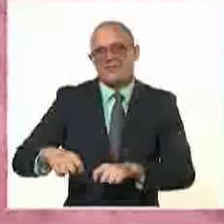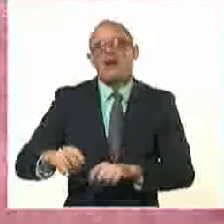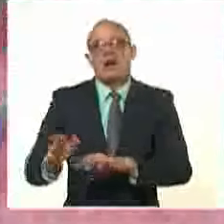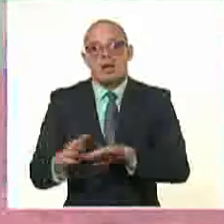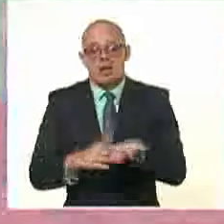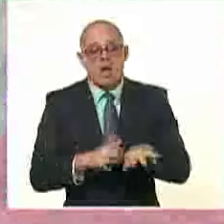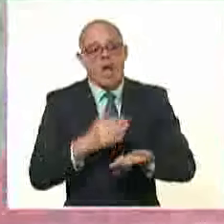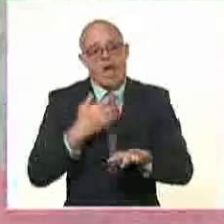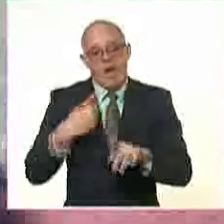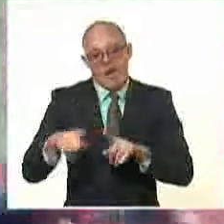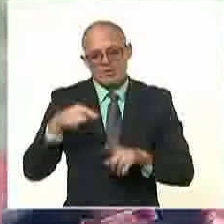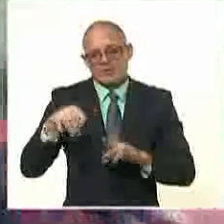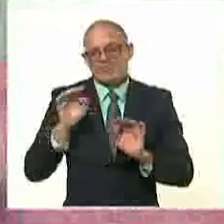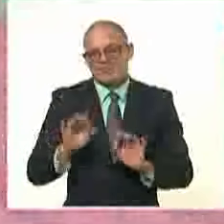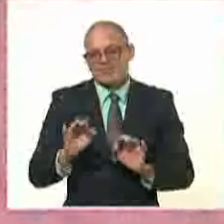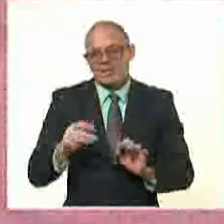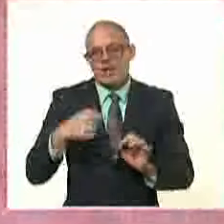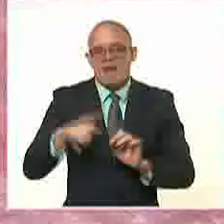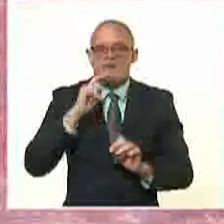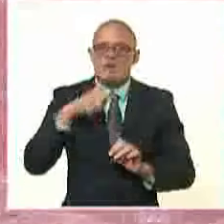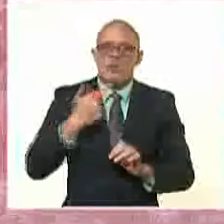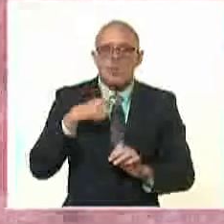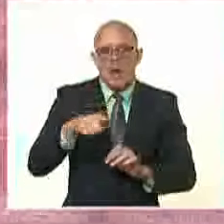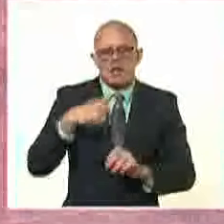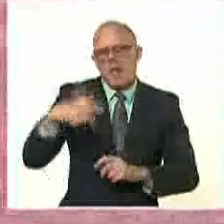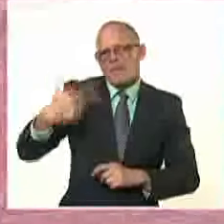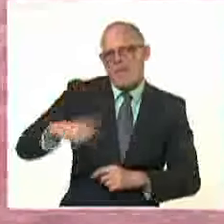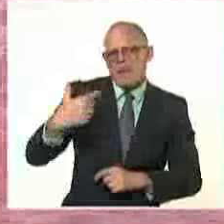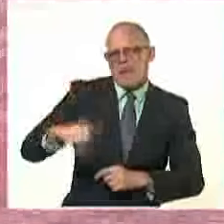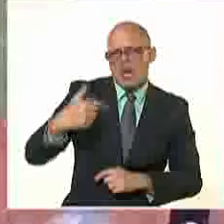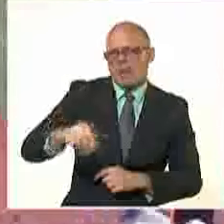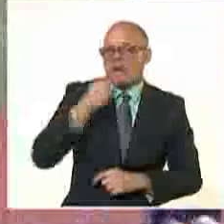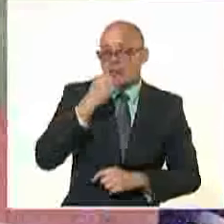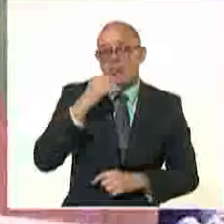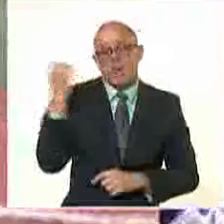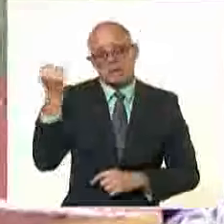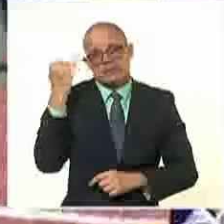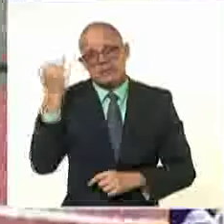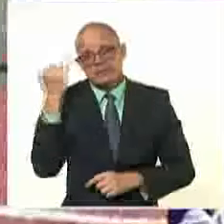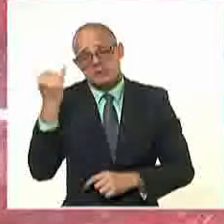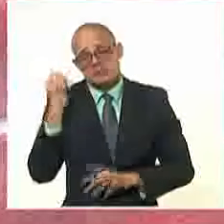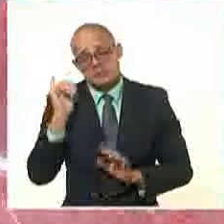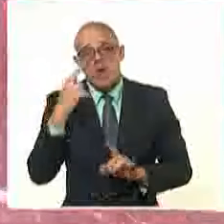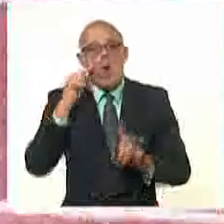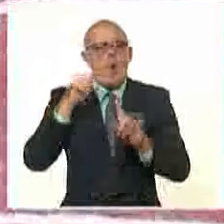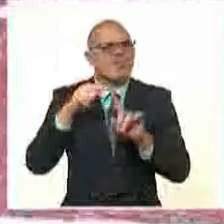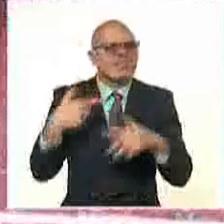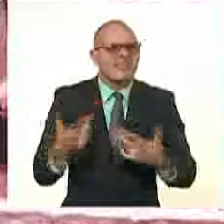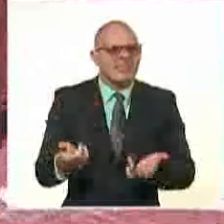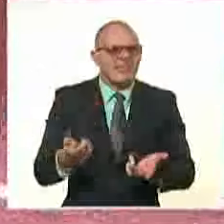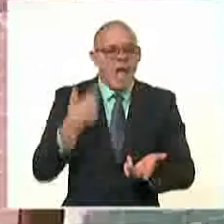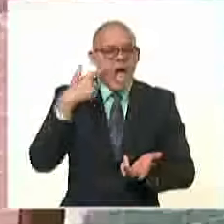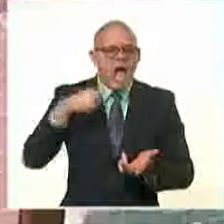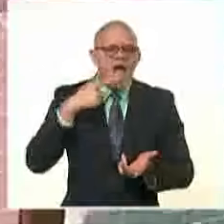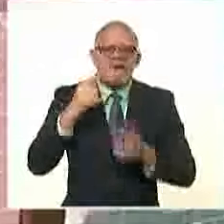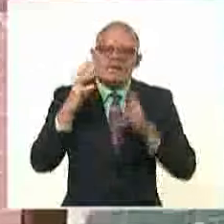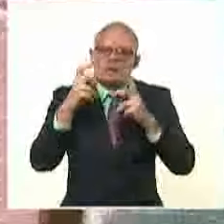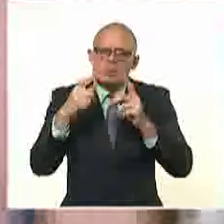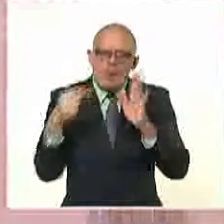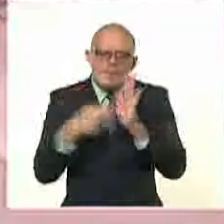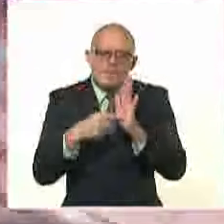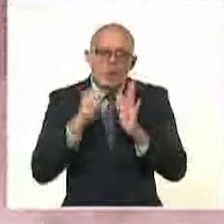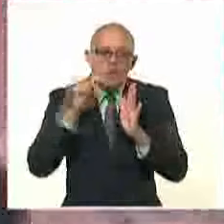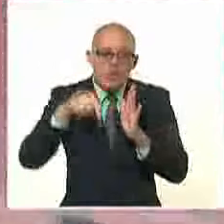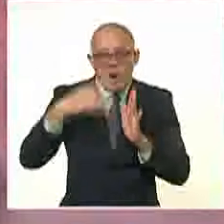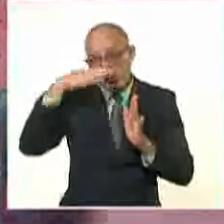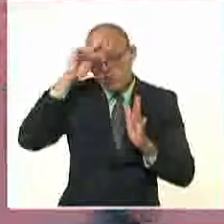por Jorge Lamas acumulen horas de vuelo en eventos internacionales. Una de las metas será superar el mejor resultado histórico de Cuba en